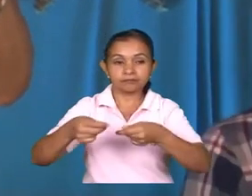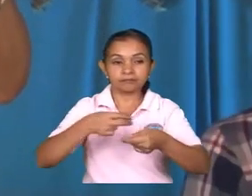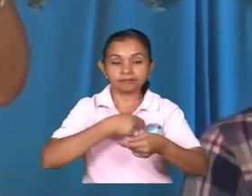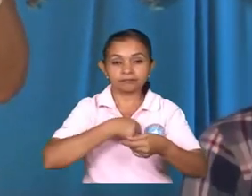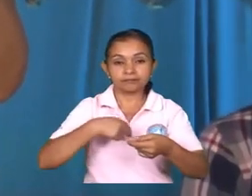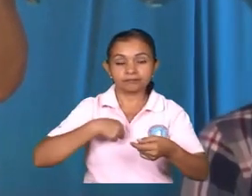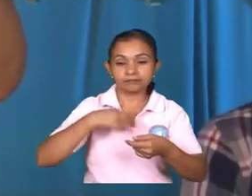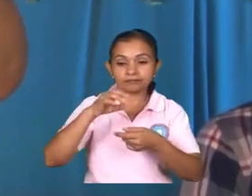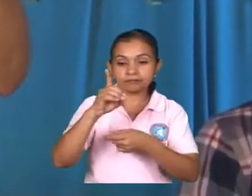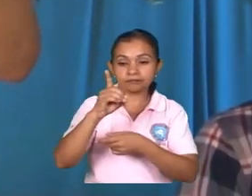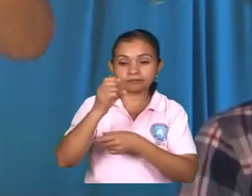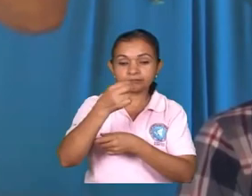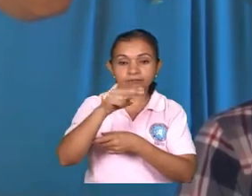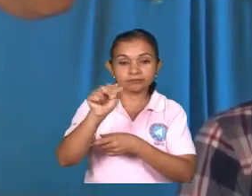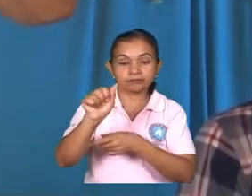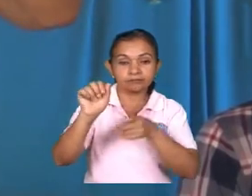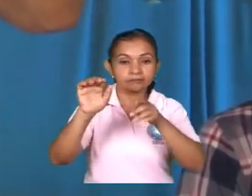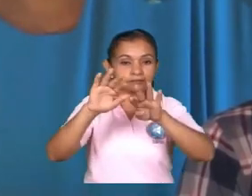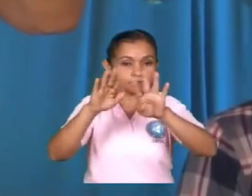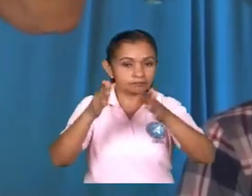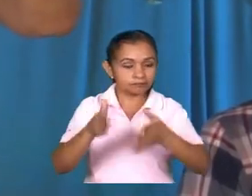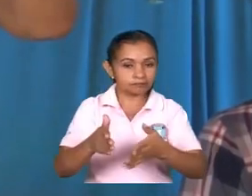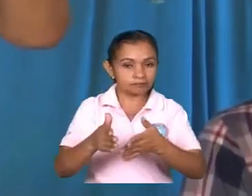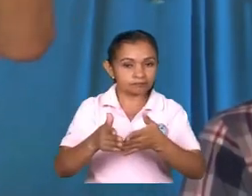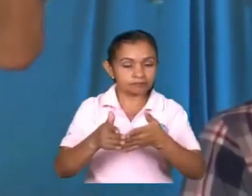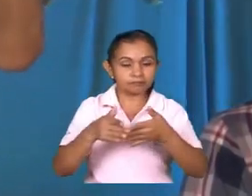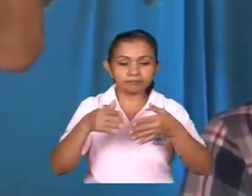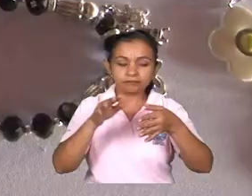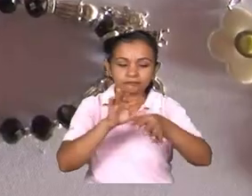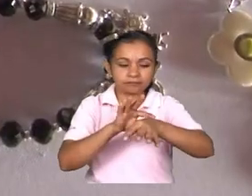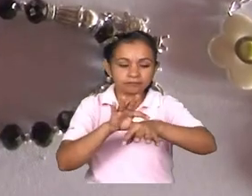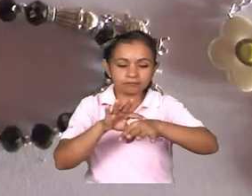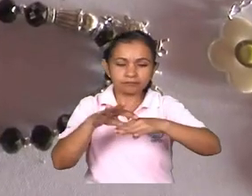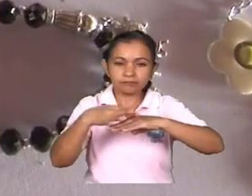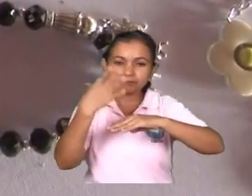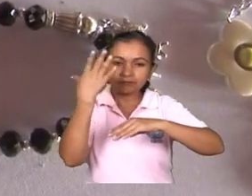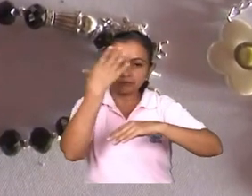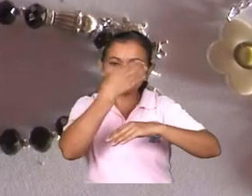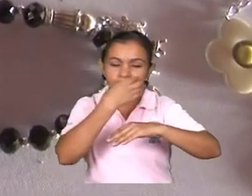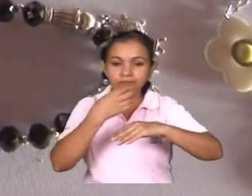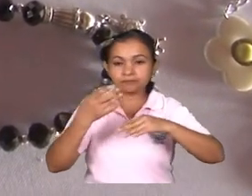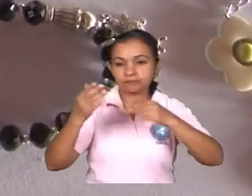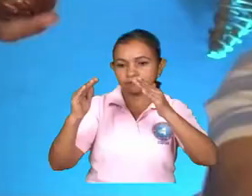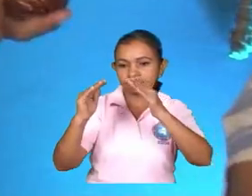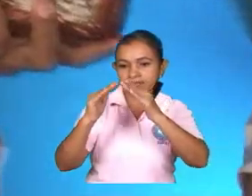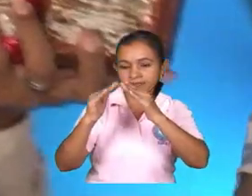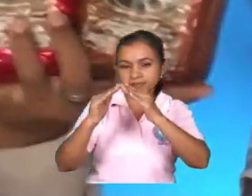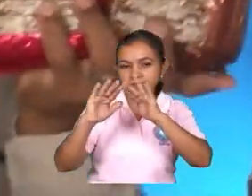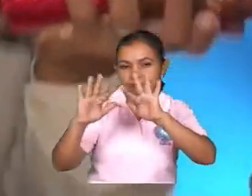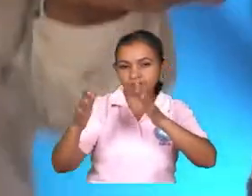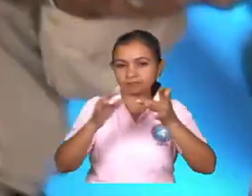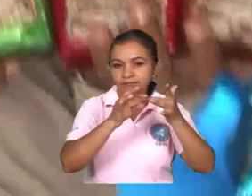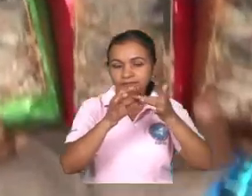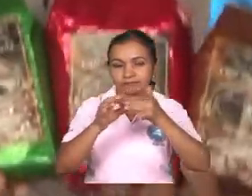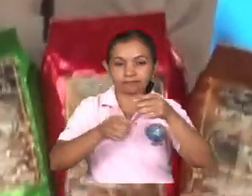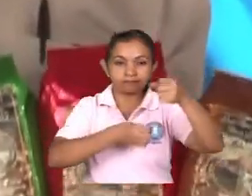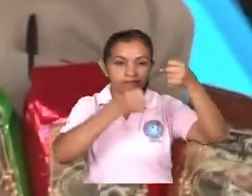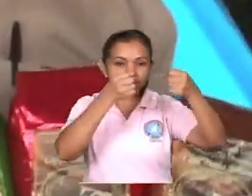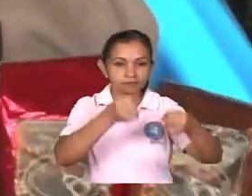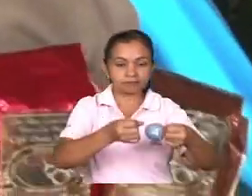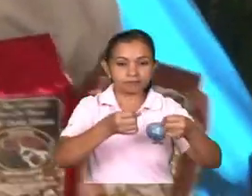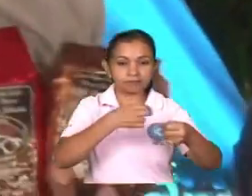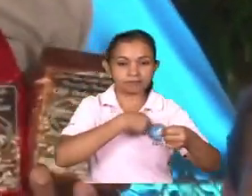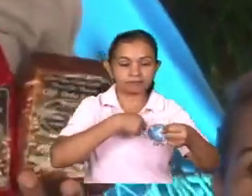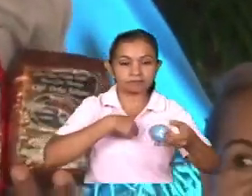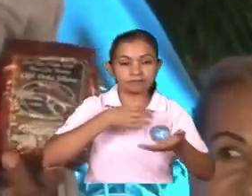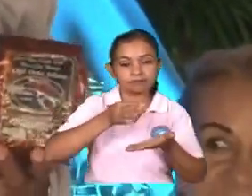ellos doña Ángela Hernández, que elabora fina bisutería para las reinas del hogar, y don Bernardo Díaz, productor